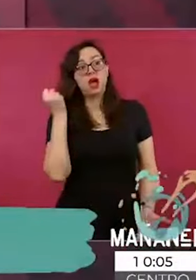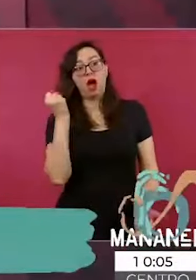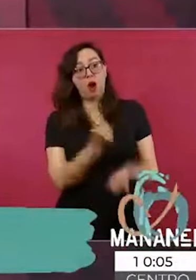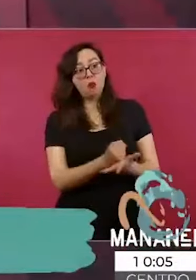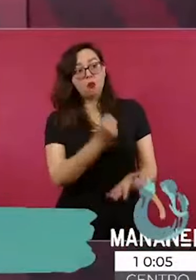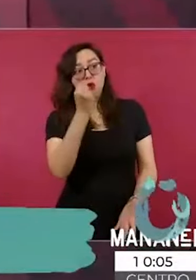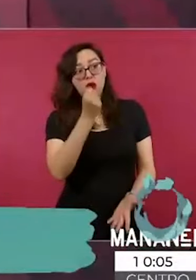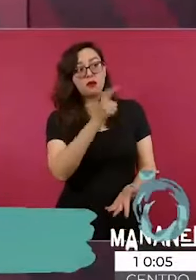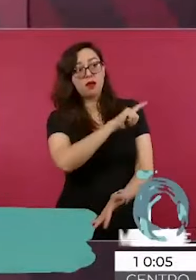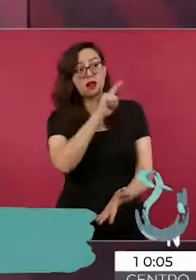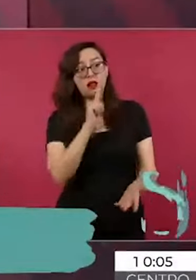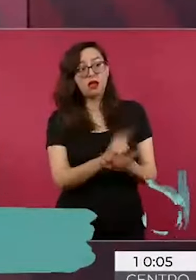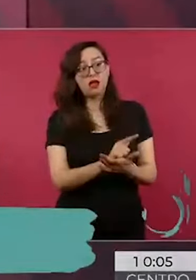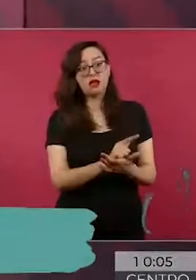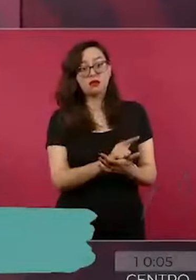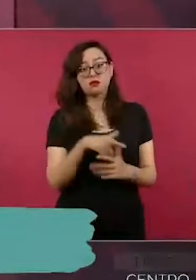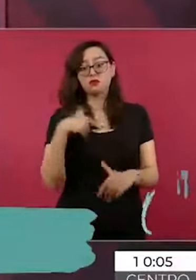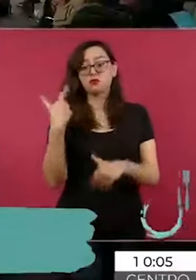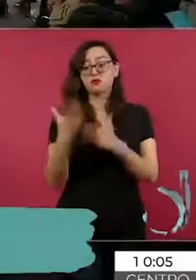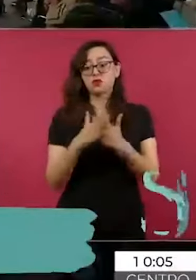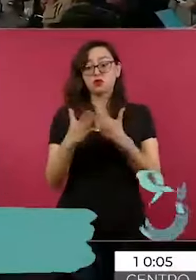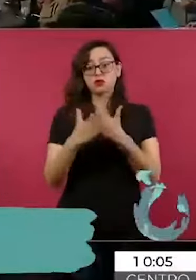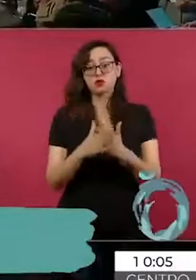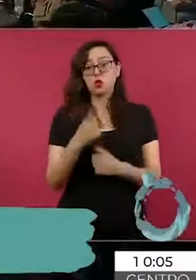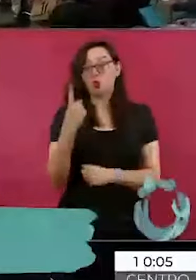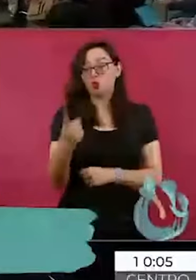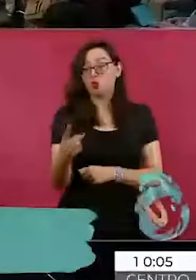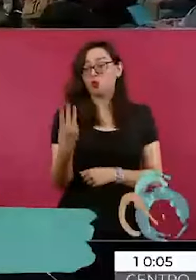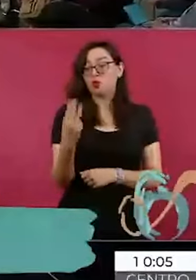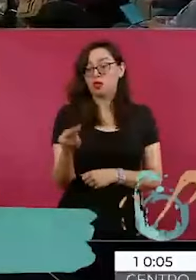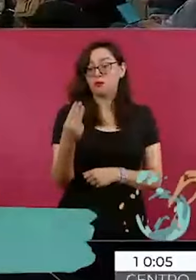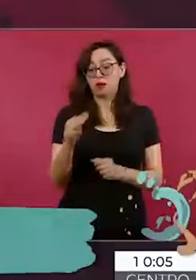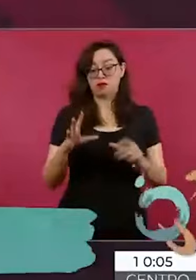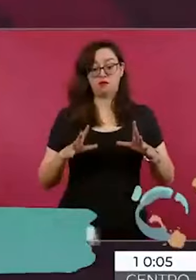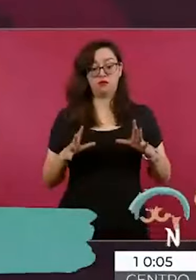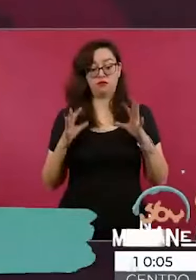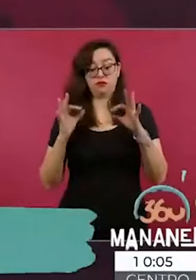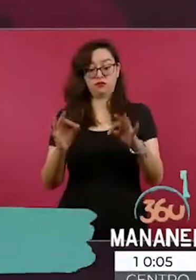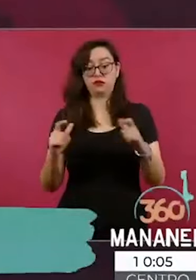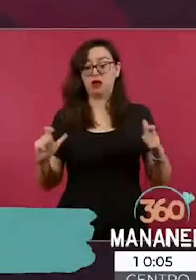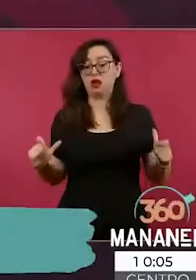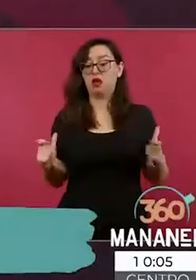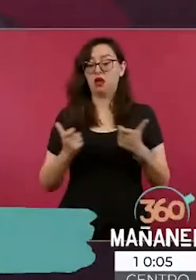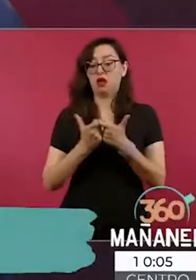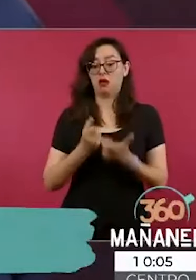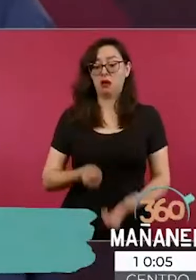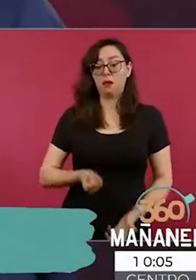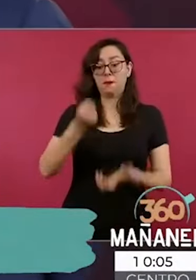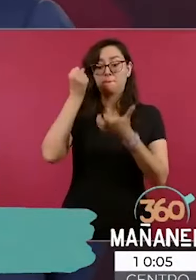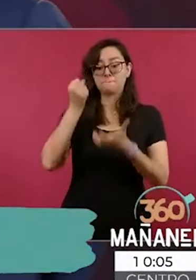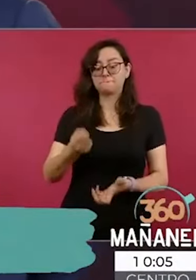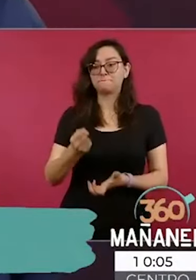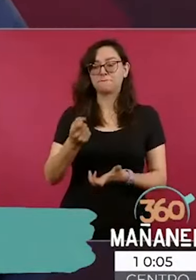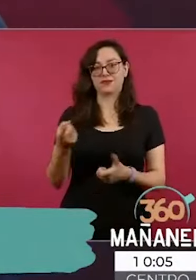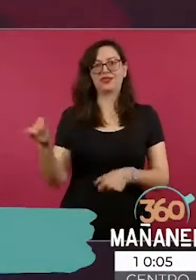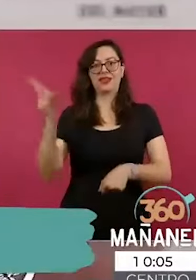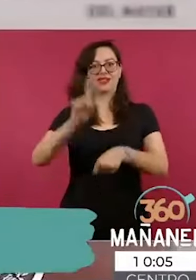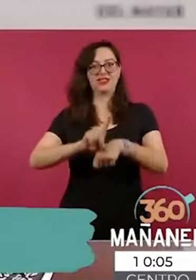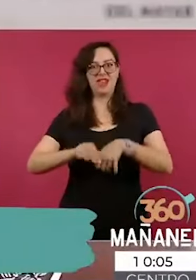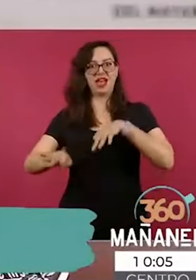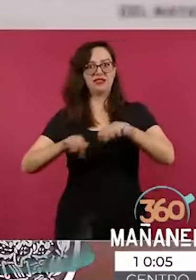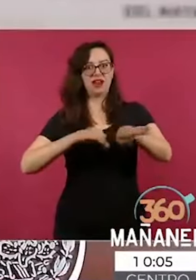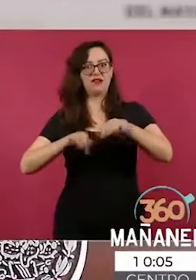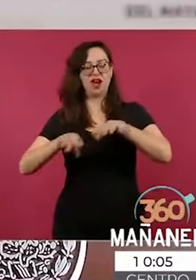del trabajo o sea como eh una reivindicación a los trabajadores